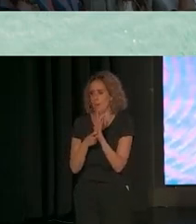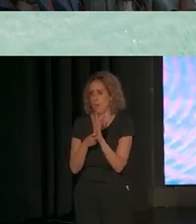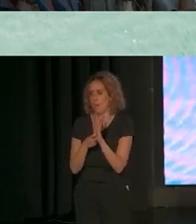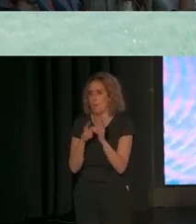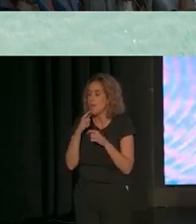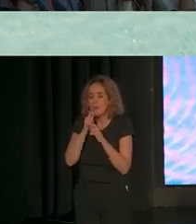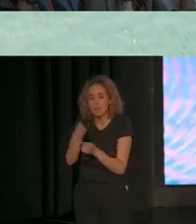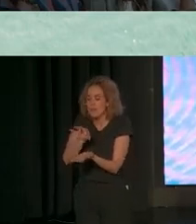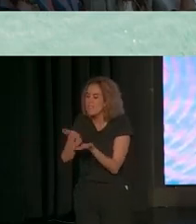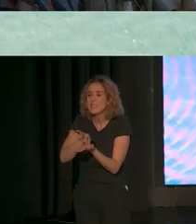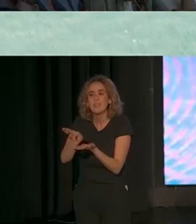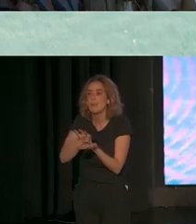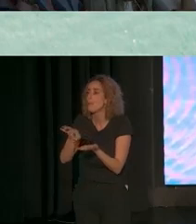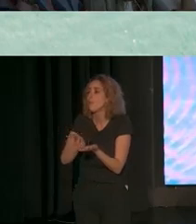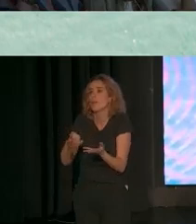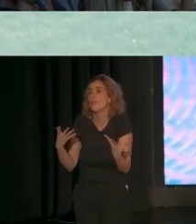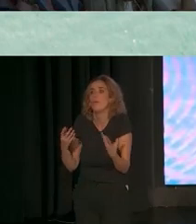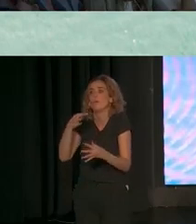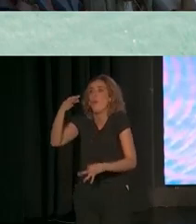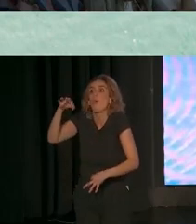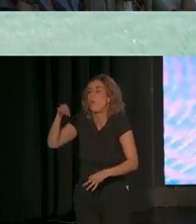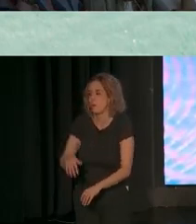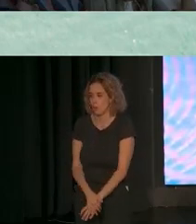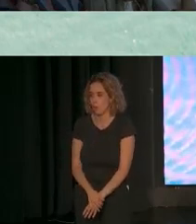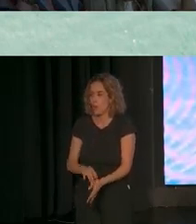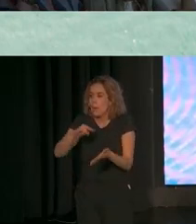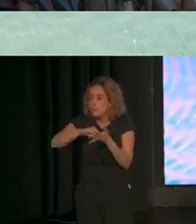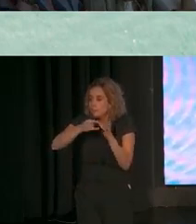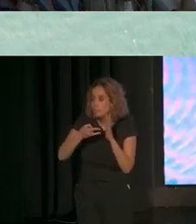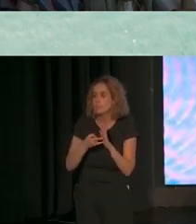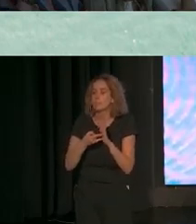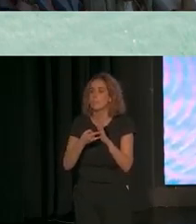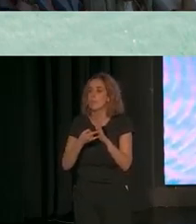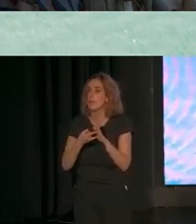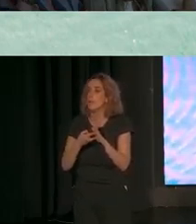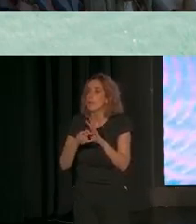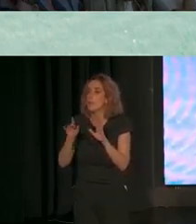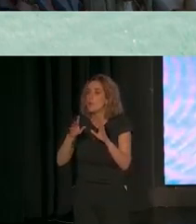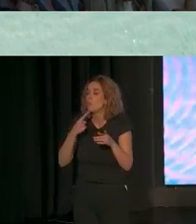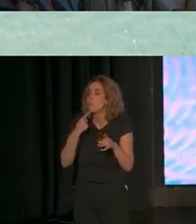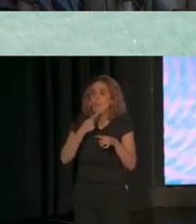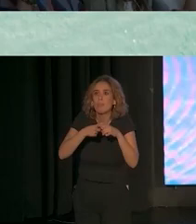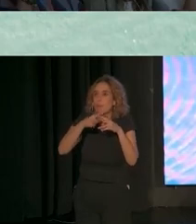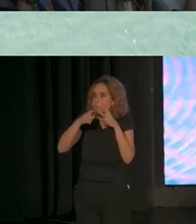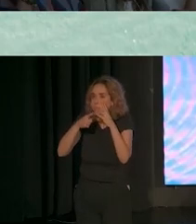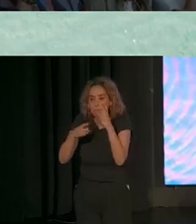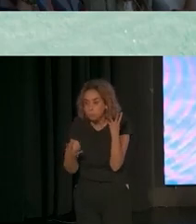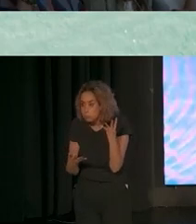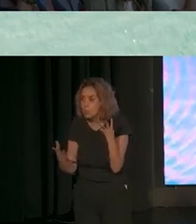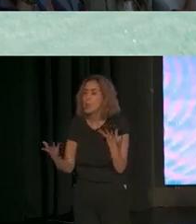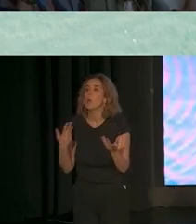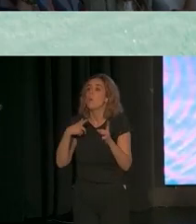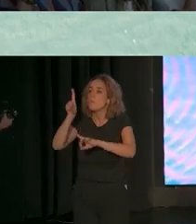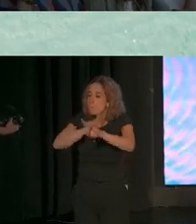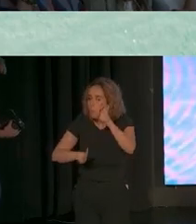que proporcionar servicios de una forma totalmente única. Las estrategias que abarcan múltiples disciplinas,